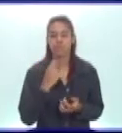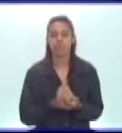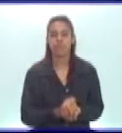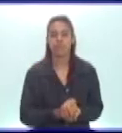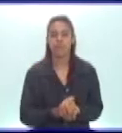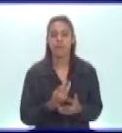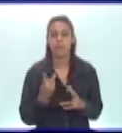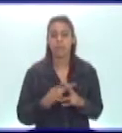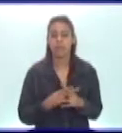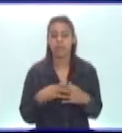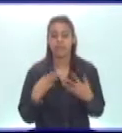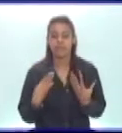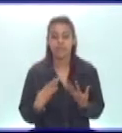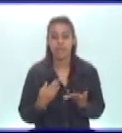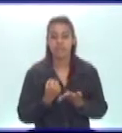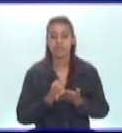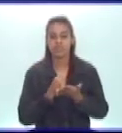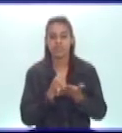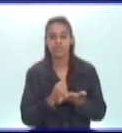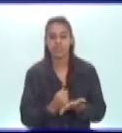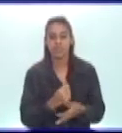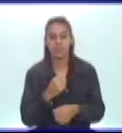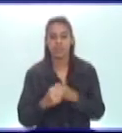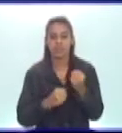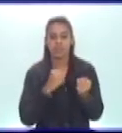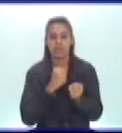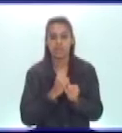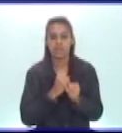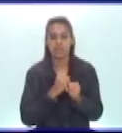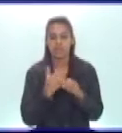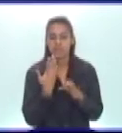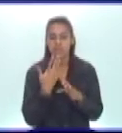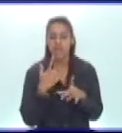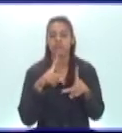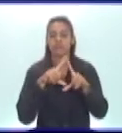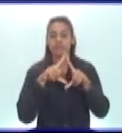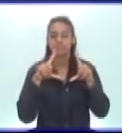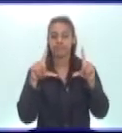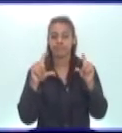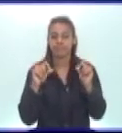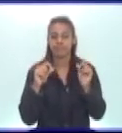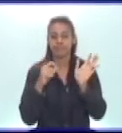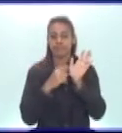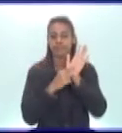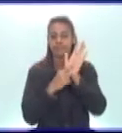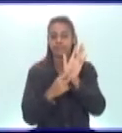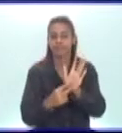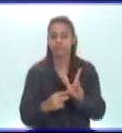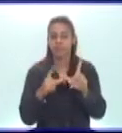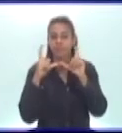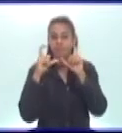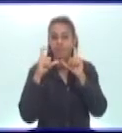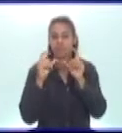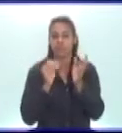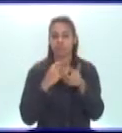Para ello se puede apoyar en el uso de láminas, fotos, objetos